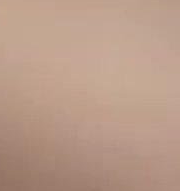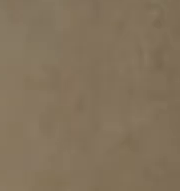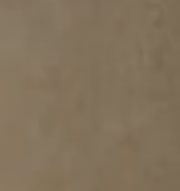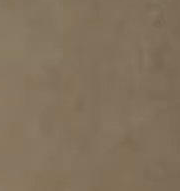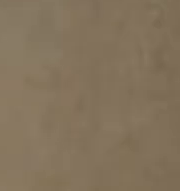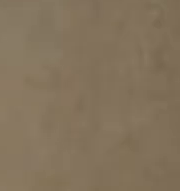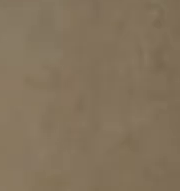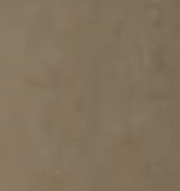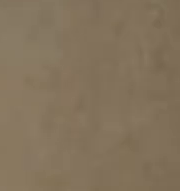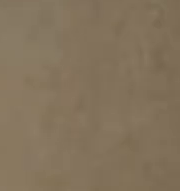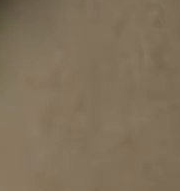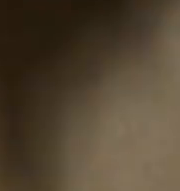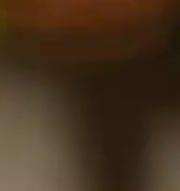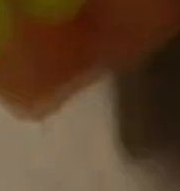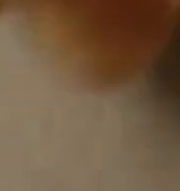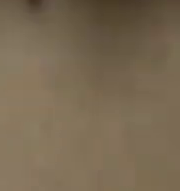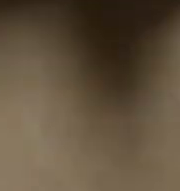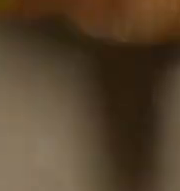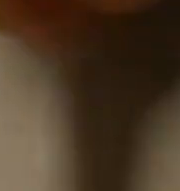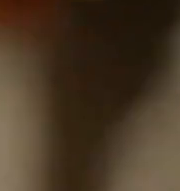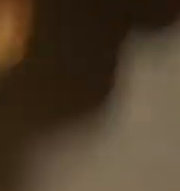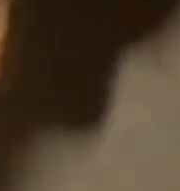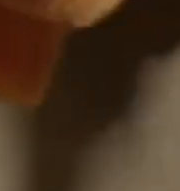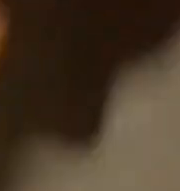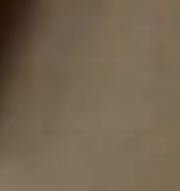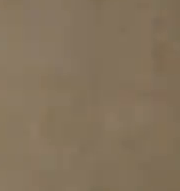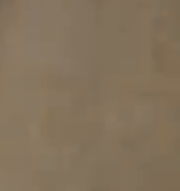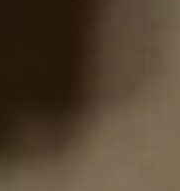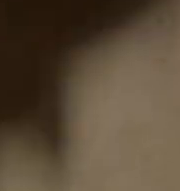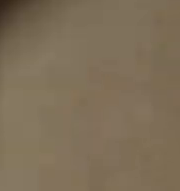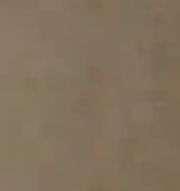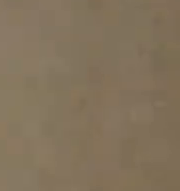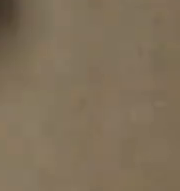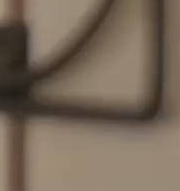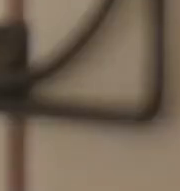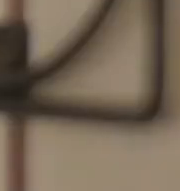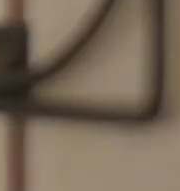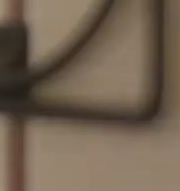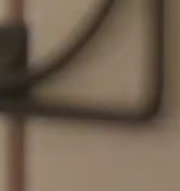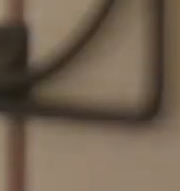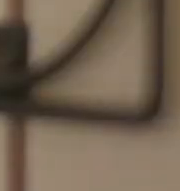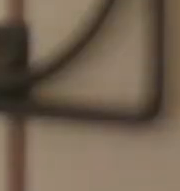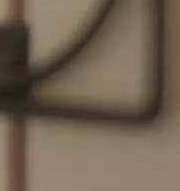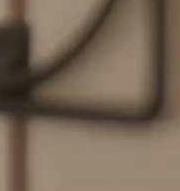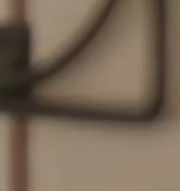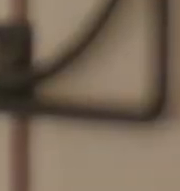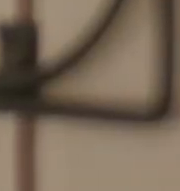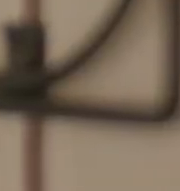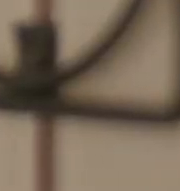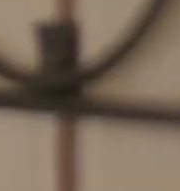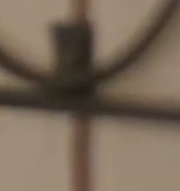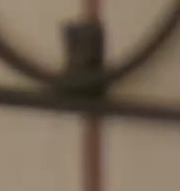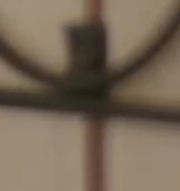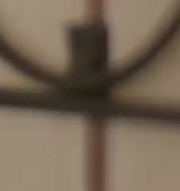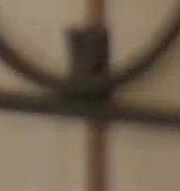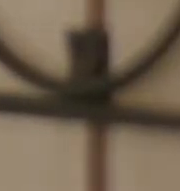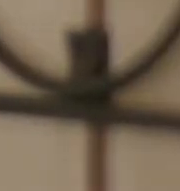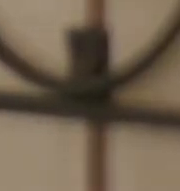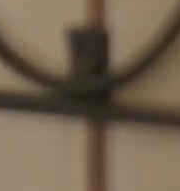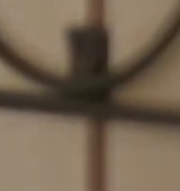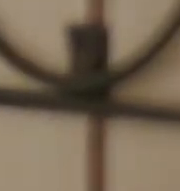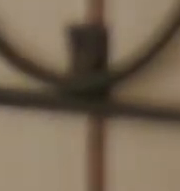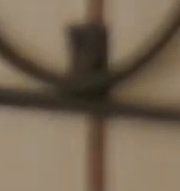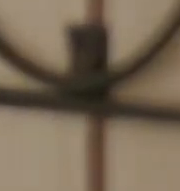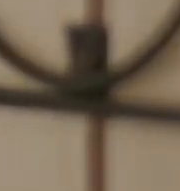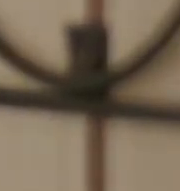de San Miguel, la presión aumenta. Faltan 10 minutos para el final del partido y el equipo necesitará de un milagro para empatar. Alejandro López